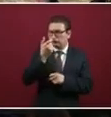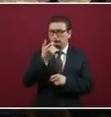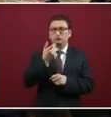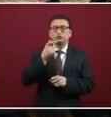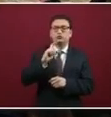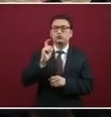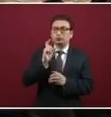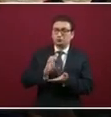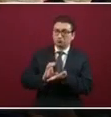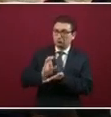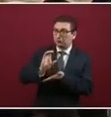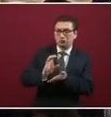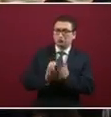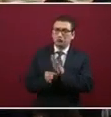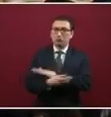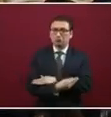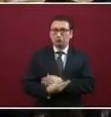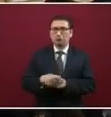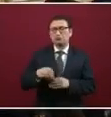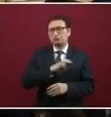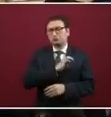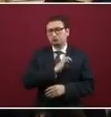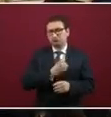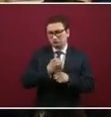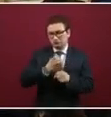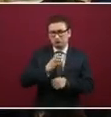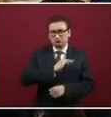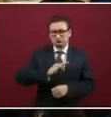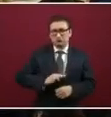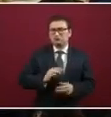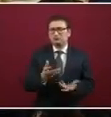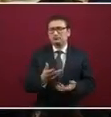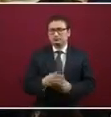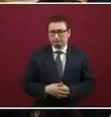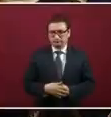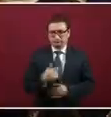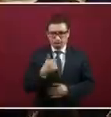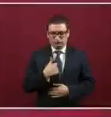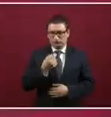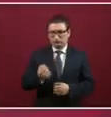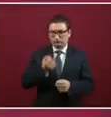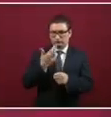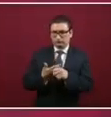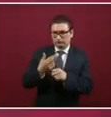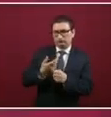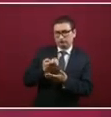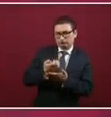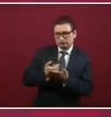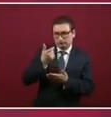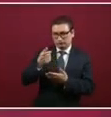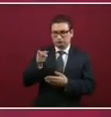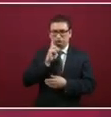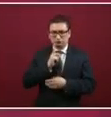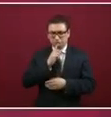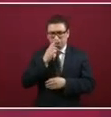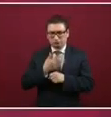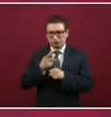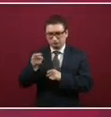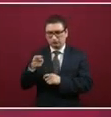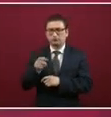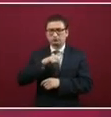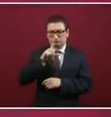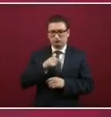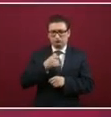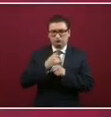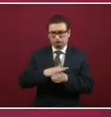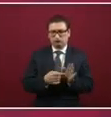que le daban los estados y municipios. Le voy a pedir a la Secretaría de Economía que les informe de